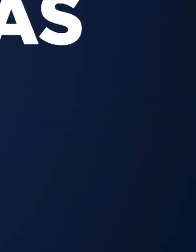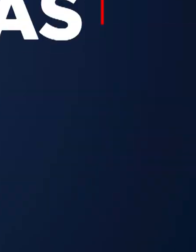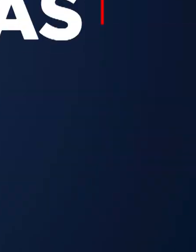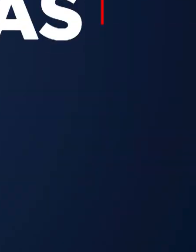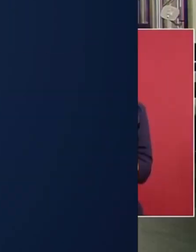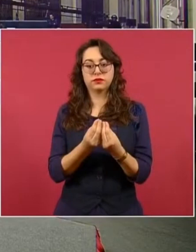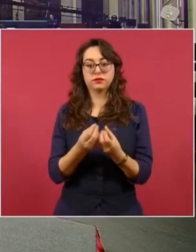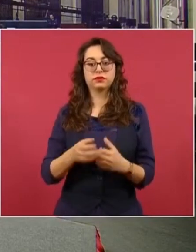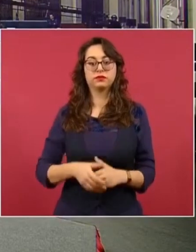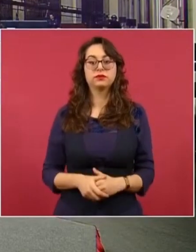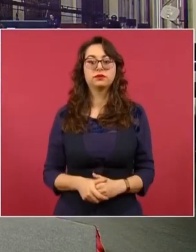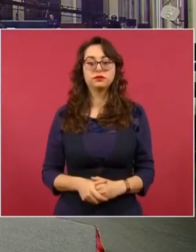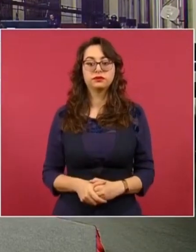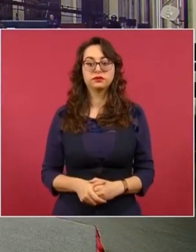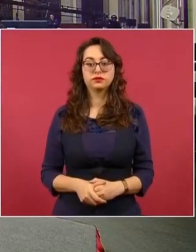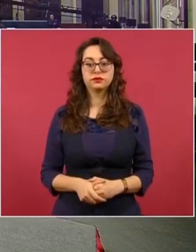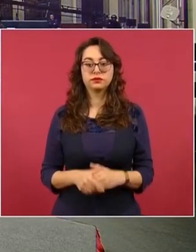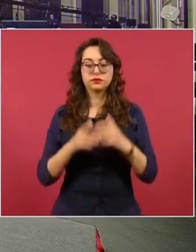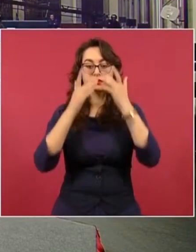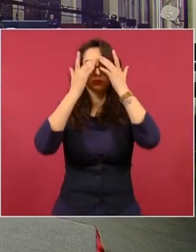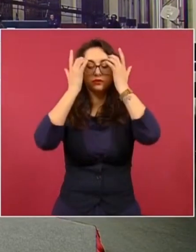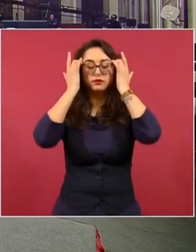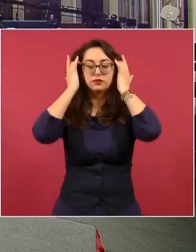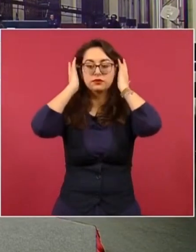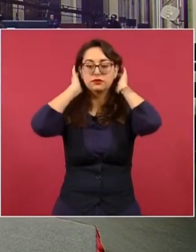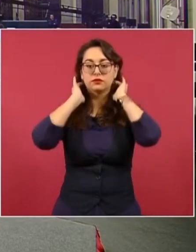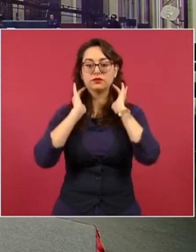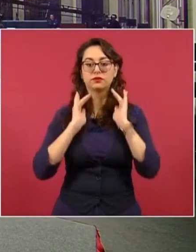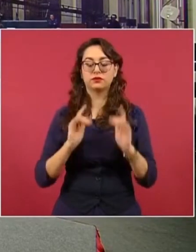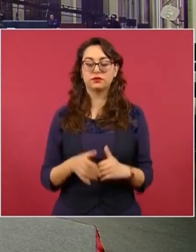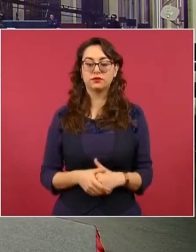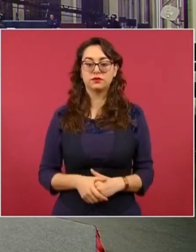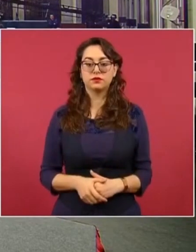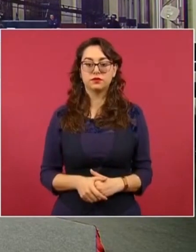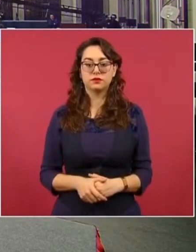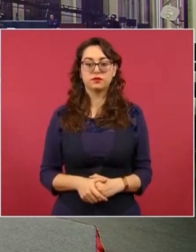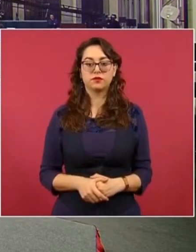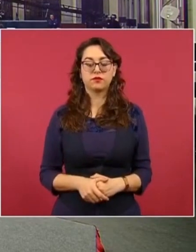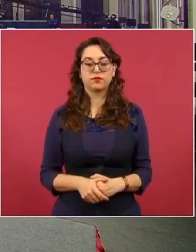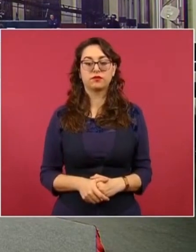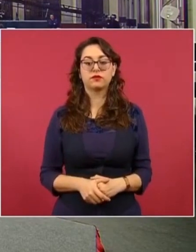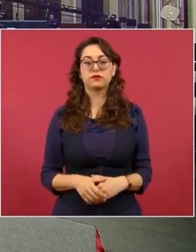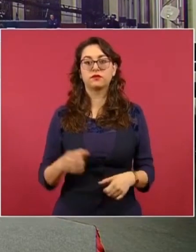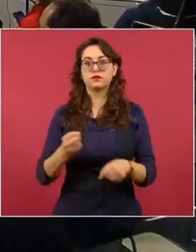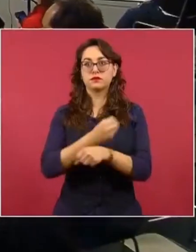ilícito. La cantidad que devolverá la justicia norteamericana es de